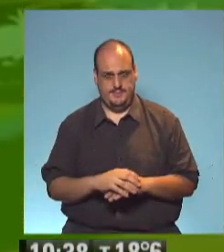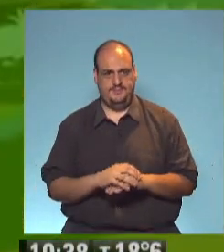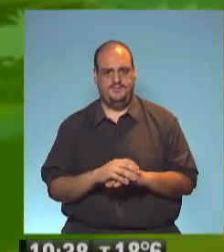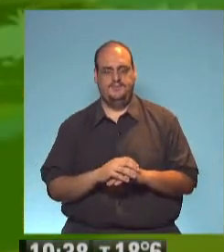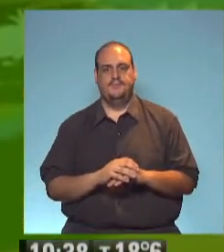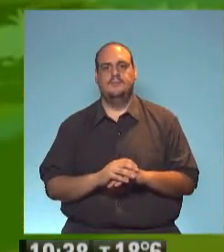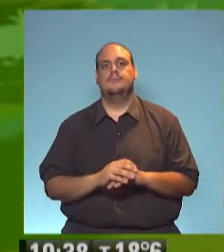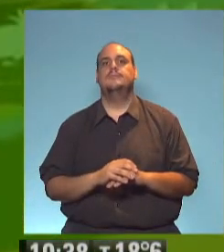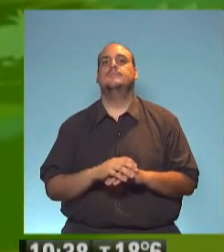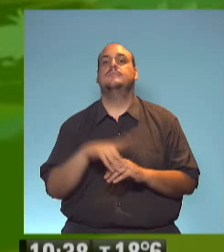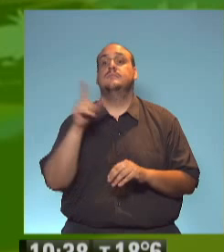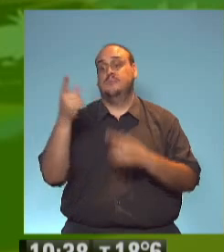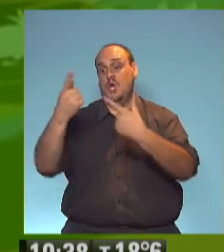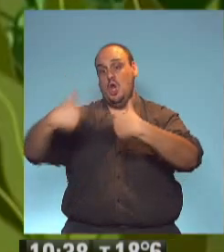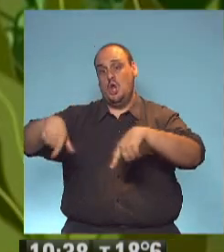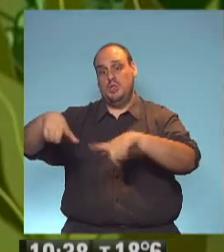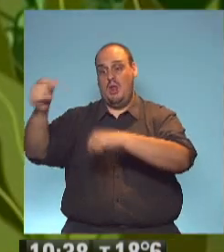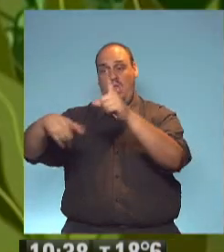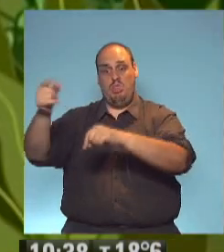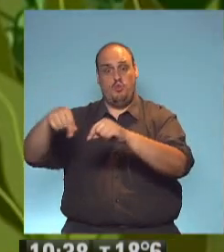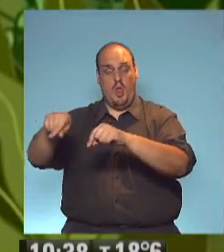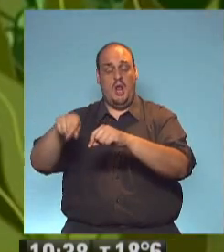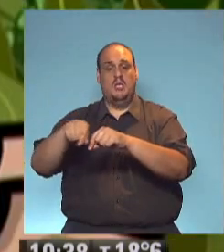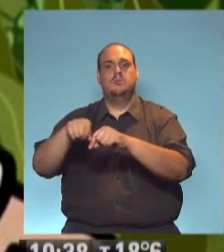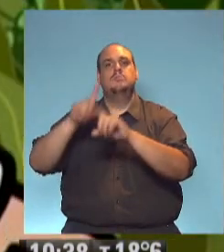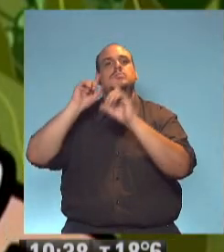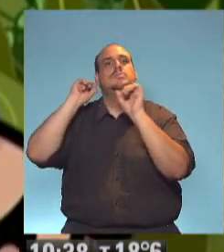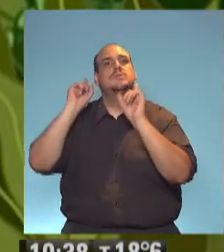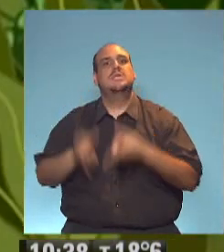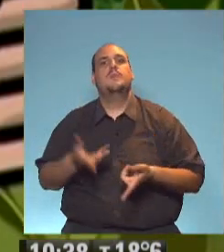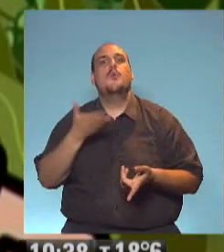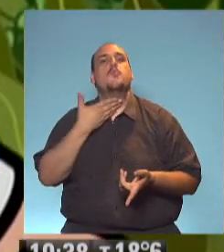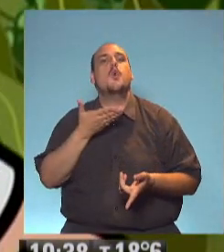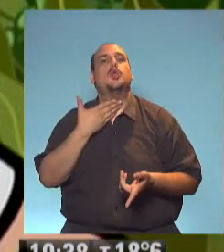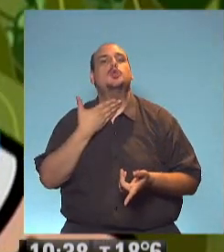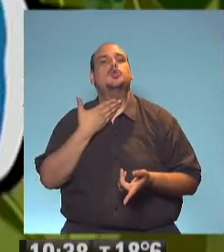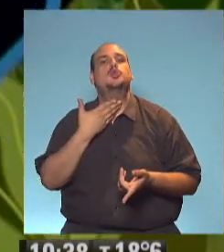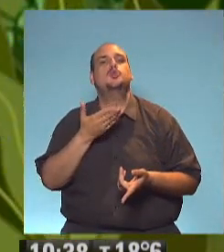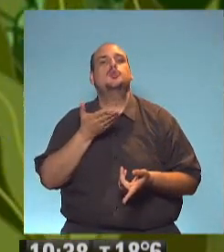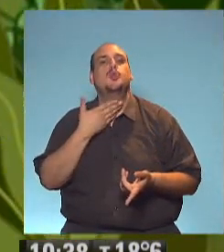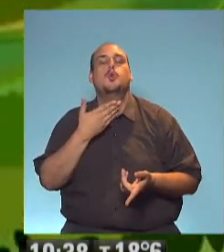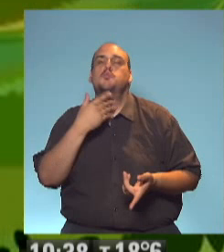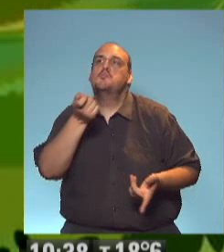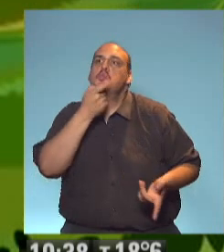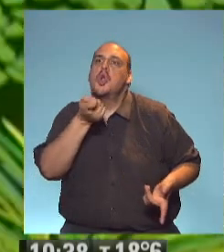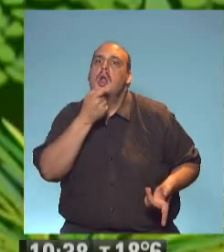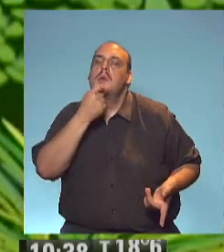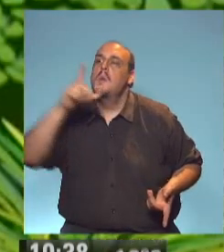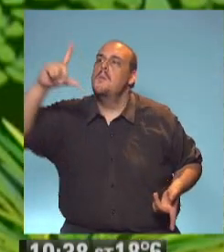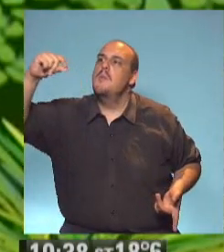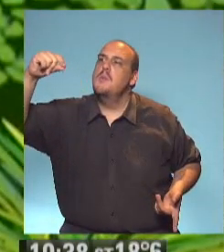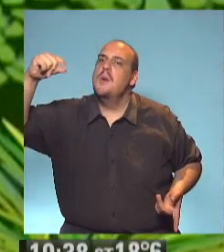Y tomando a la naturaleza como modelo, también entraba la voz, imitando quizás el sonido de un